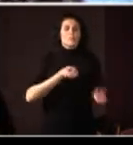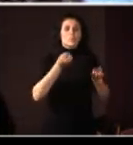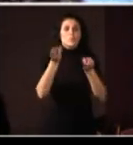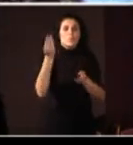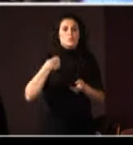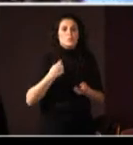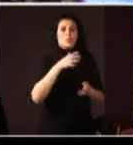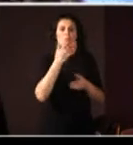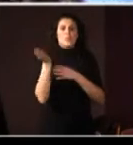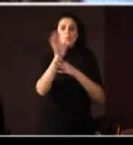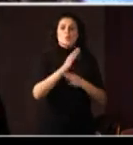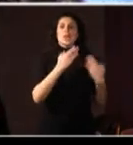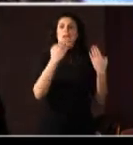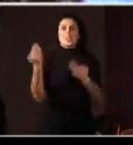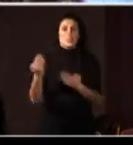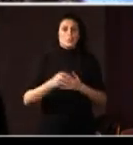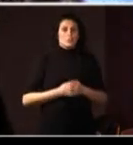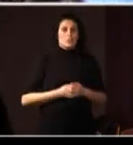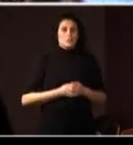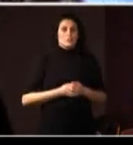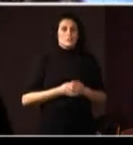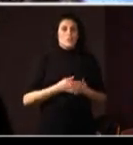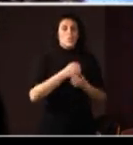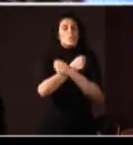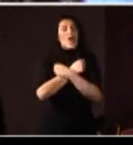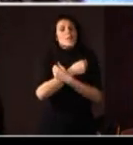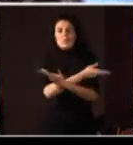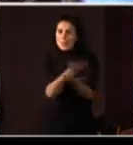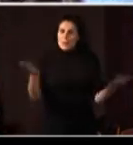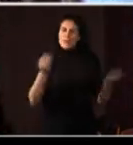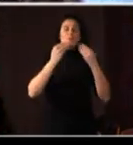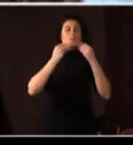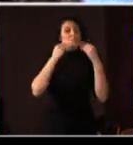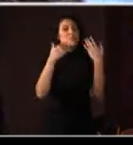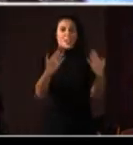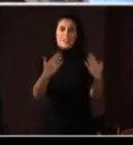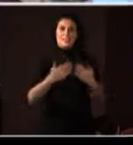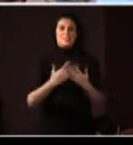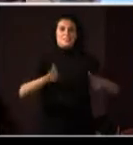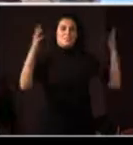gratitud y a la vez patriótica. Un abrazo para todos y muchísimas gracias.